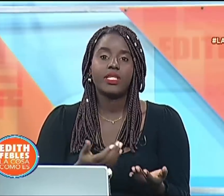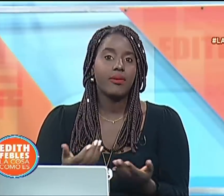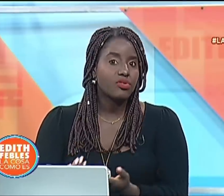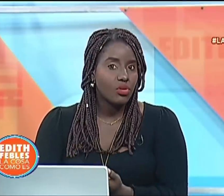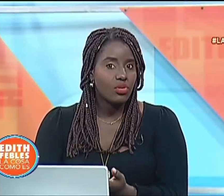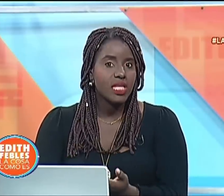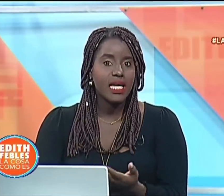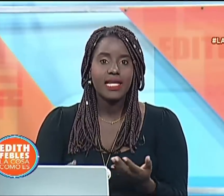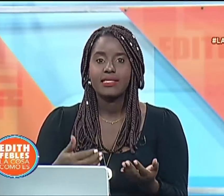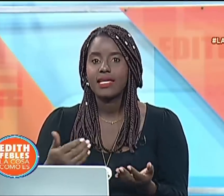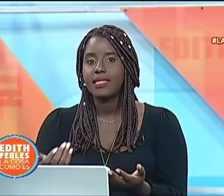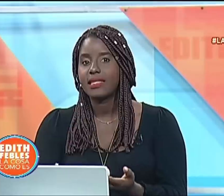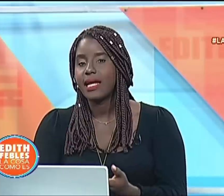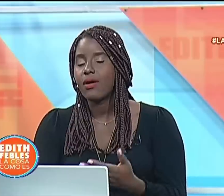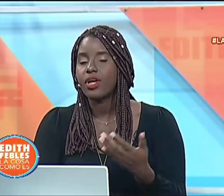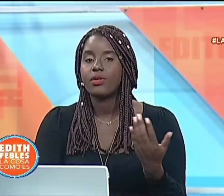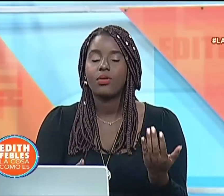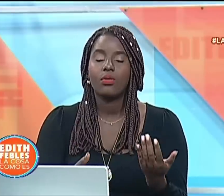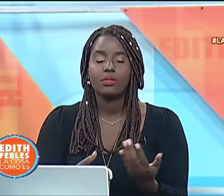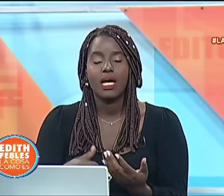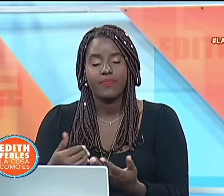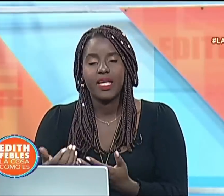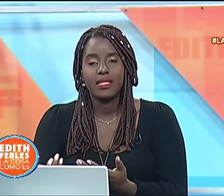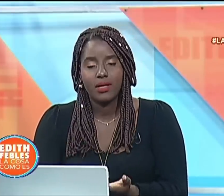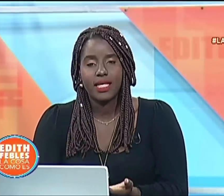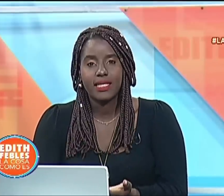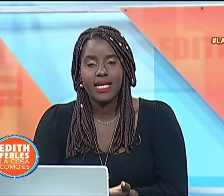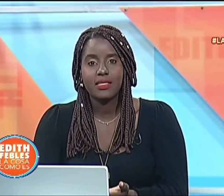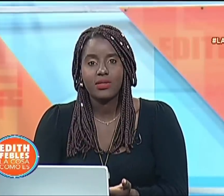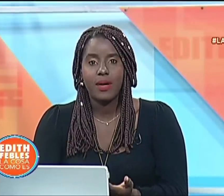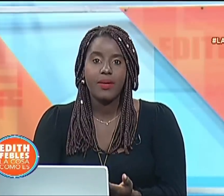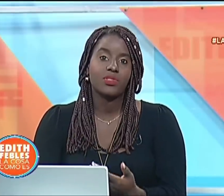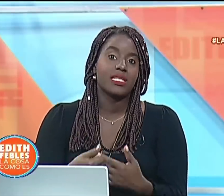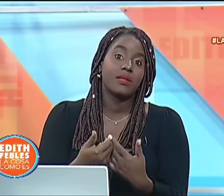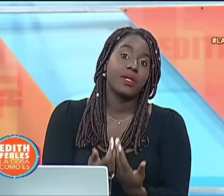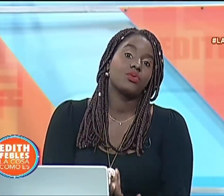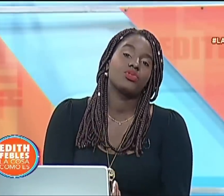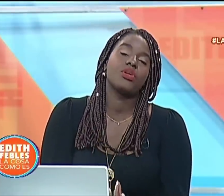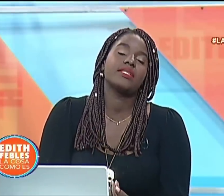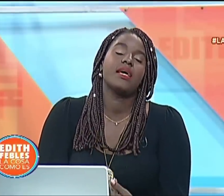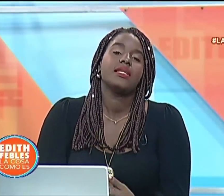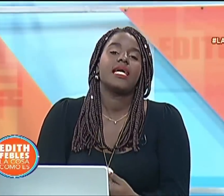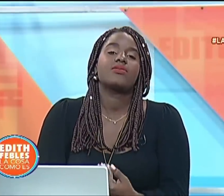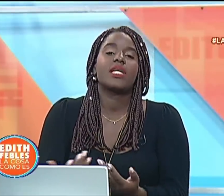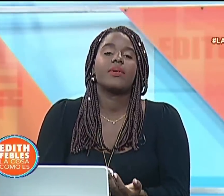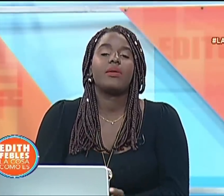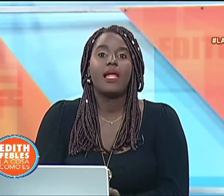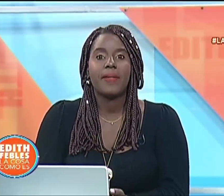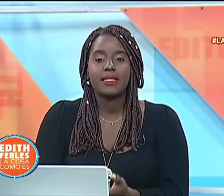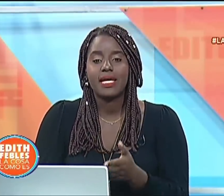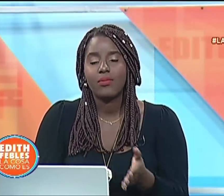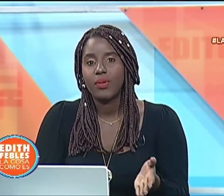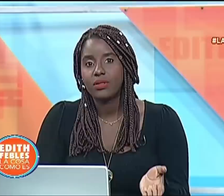no tenemos todos los detalles que tendrá o que no, o sea, de lo que tendrá sí lo sabemos, las repercusiones, ya eso hay que verlo